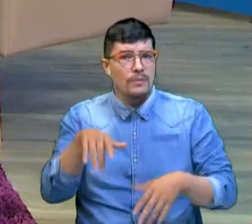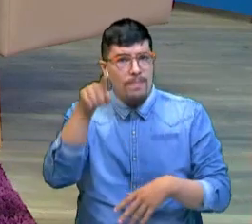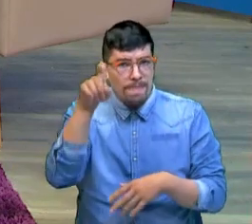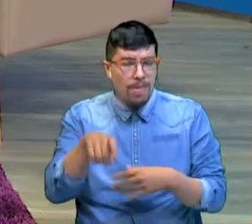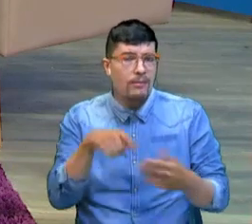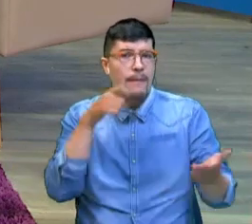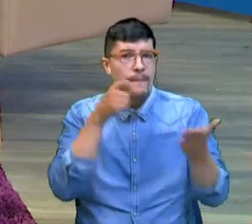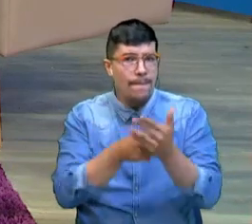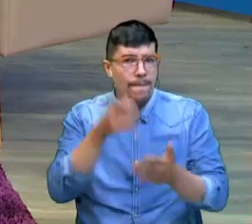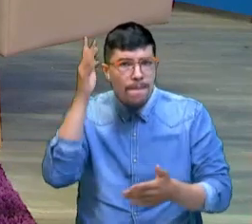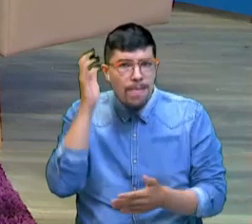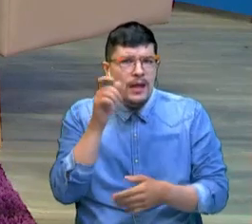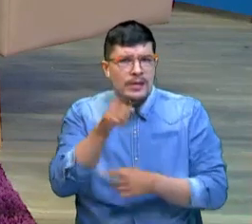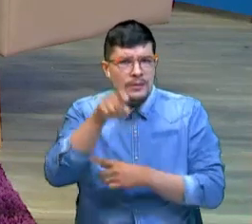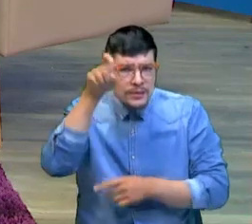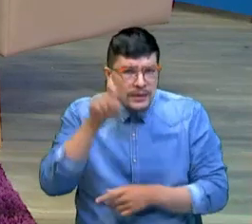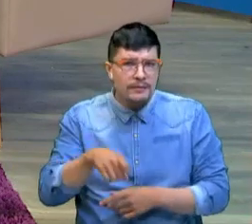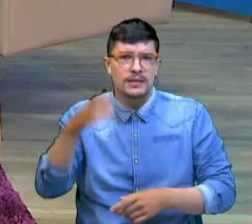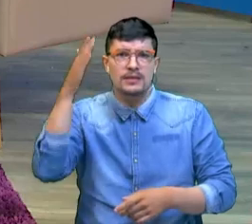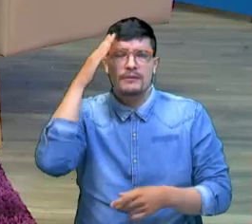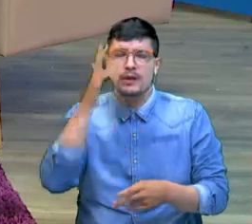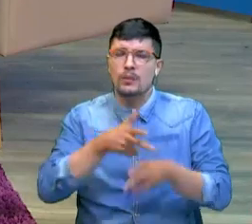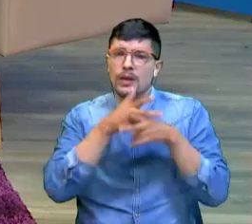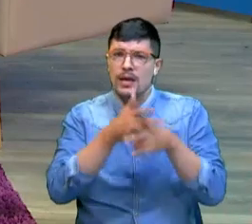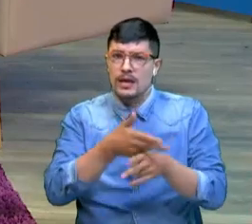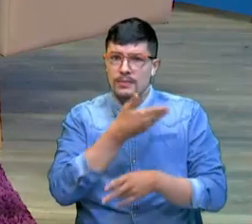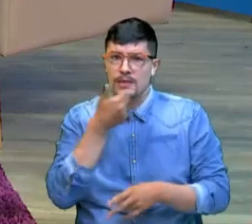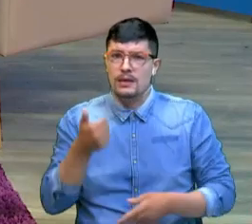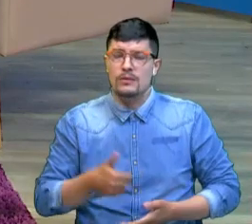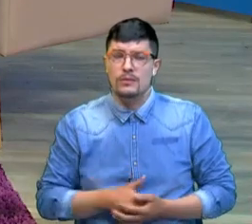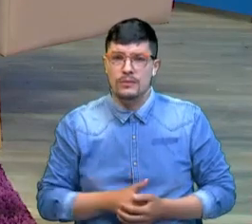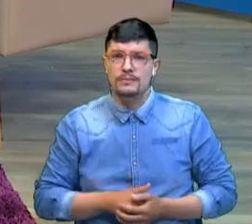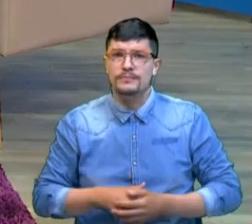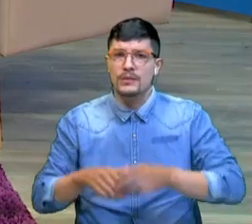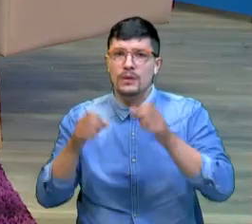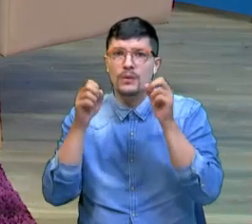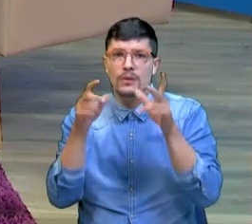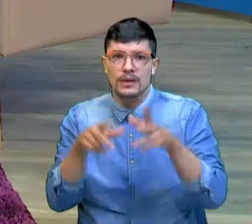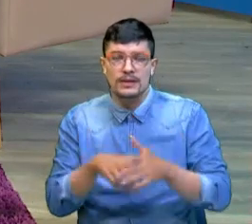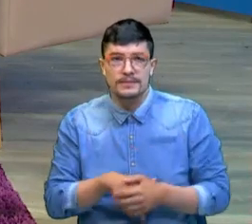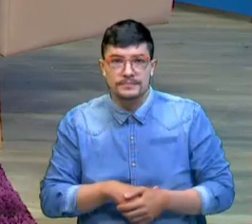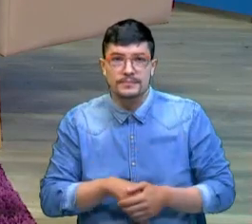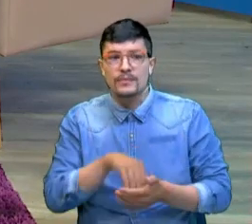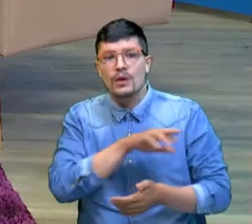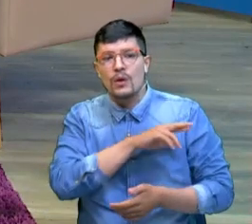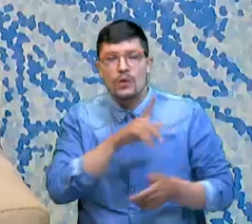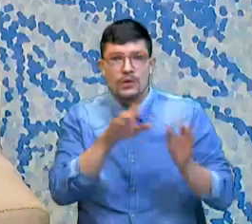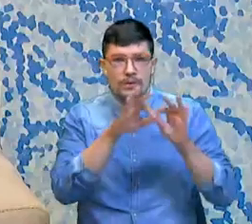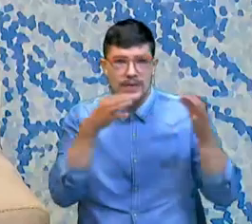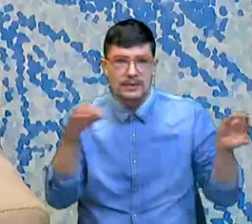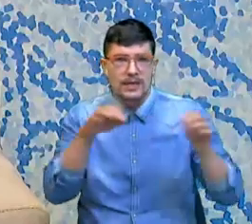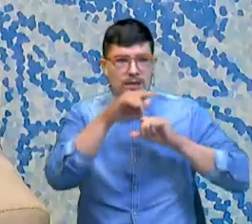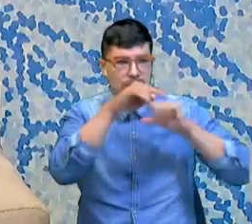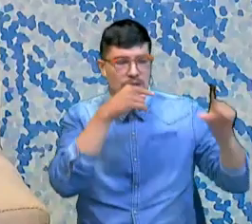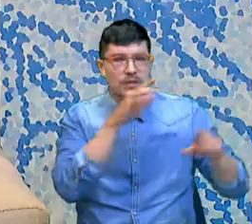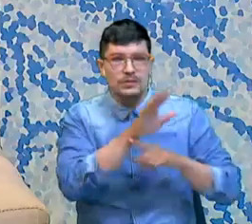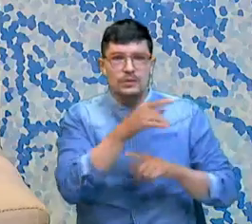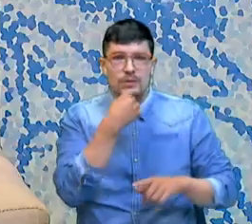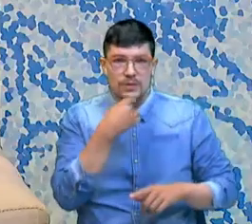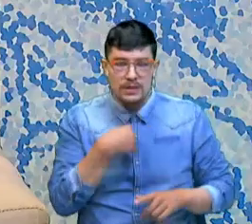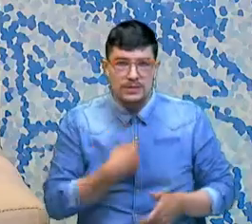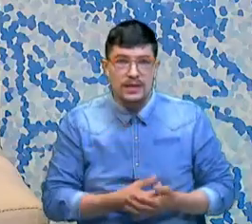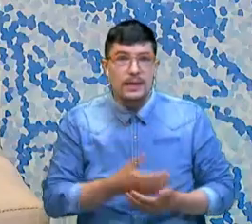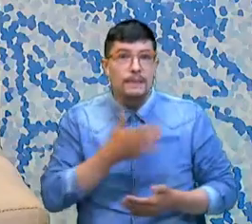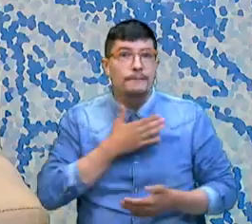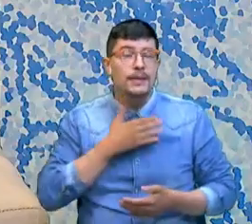cotizar, hay que estar prevenidos. Prevenir es mejor que lamentar. Tenemos otro mensaje. Dice, tenía